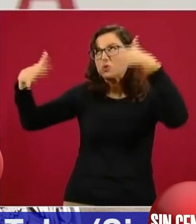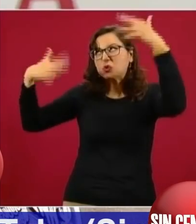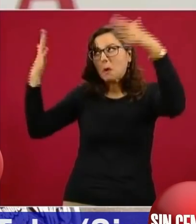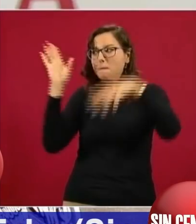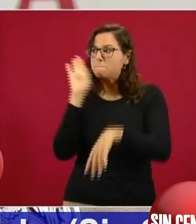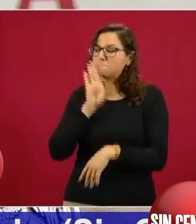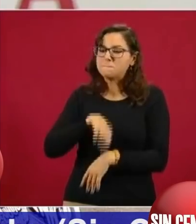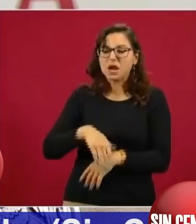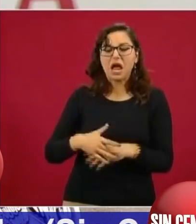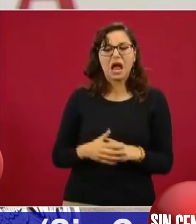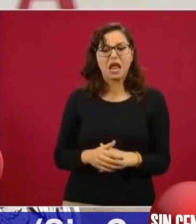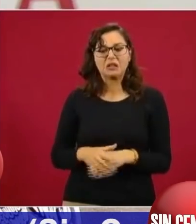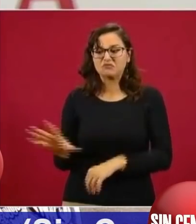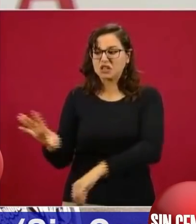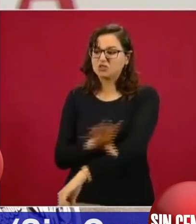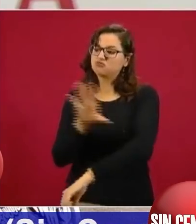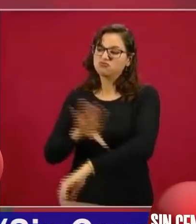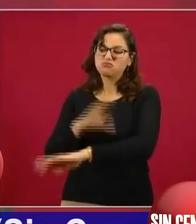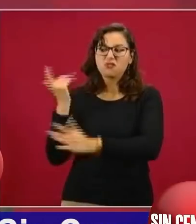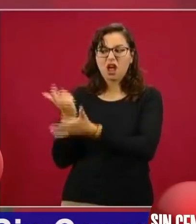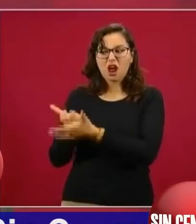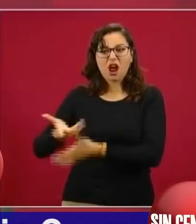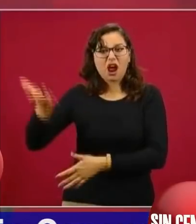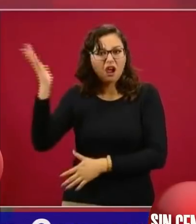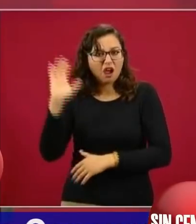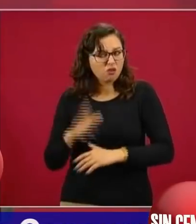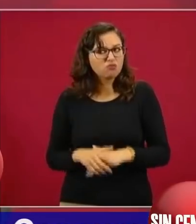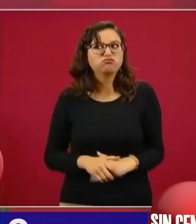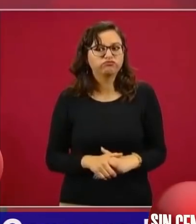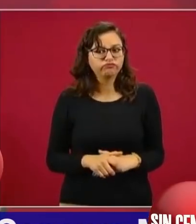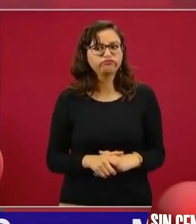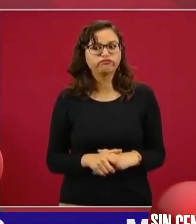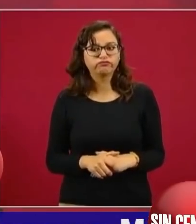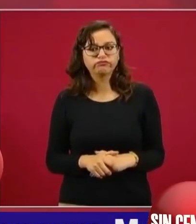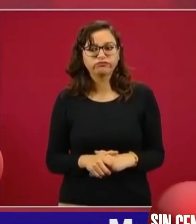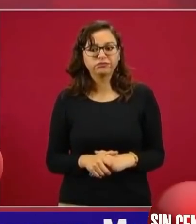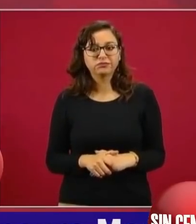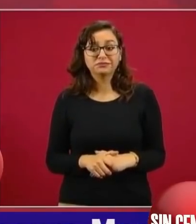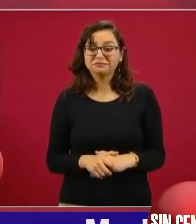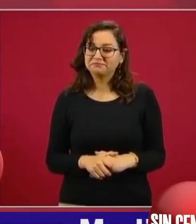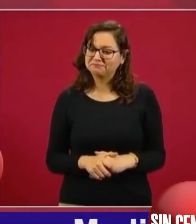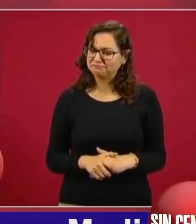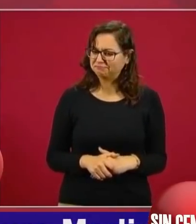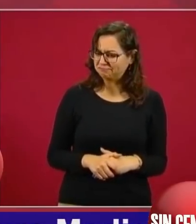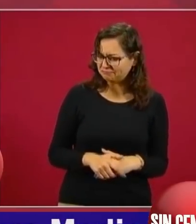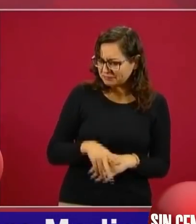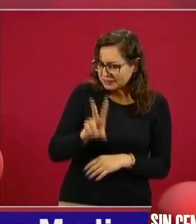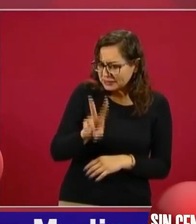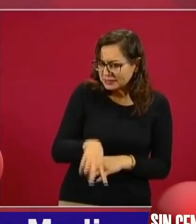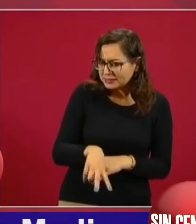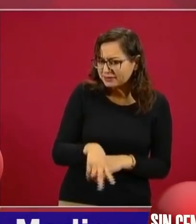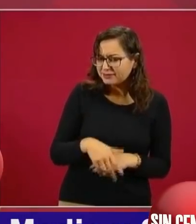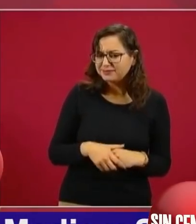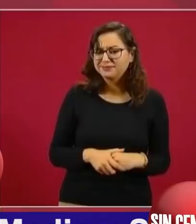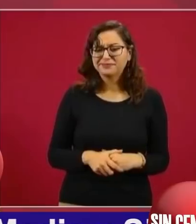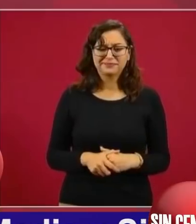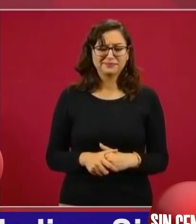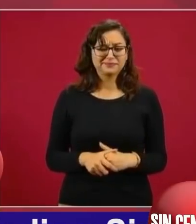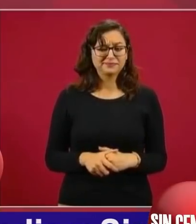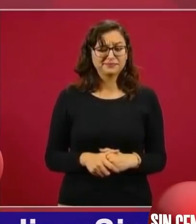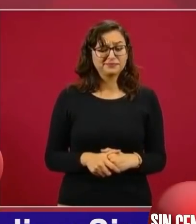y además producen energía más cara. Pues eso es relativo, y tan es